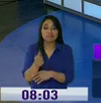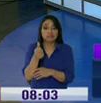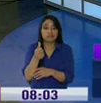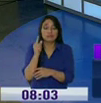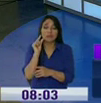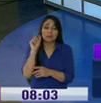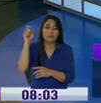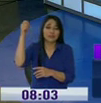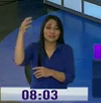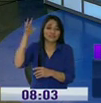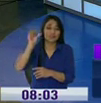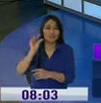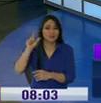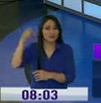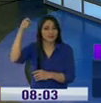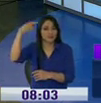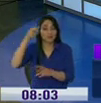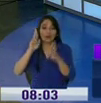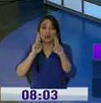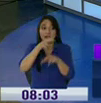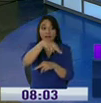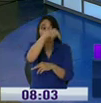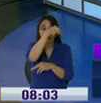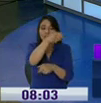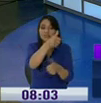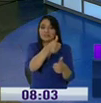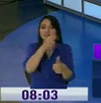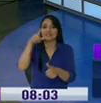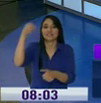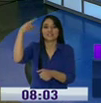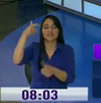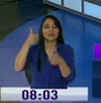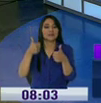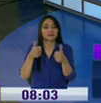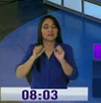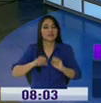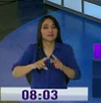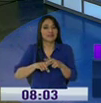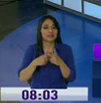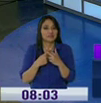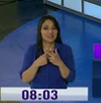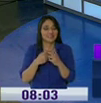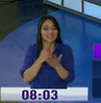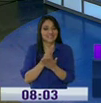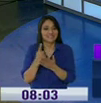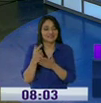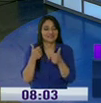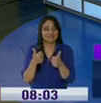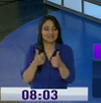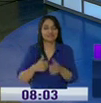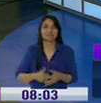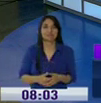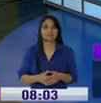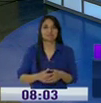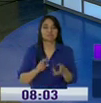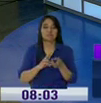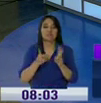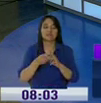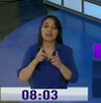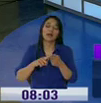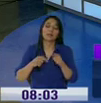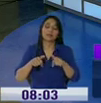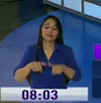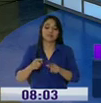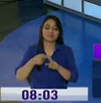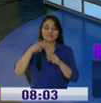acá en el sur, esperamos que en el norte estén con un sol muy fuerte, muy rico y que empiecen muy bien su semana. Así que, mis queridos vecinos y amigos, este es el primer